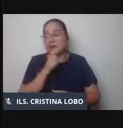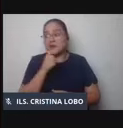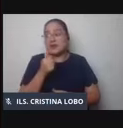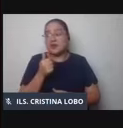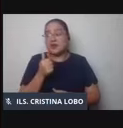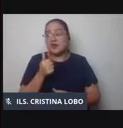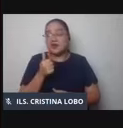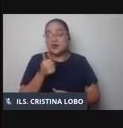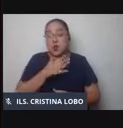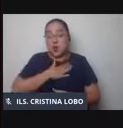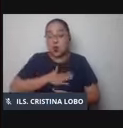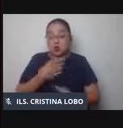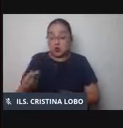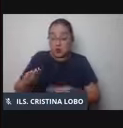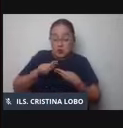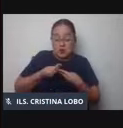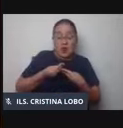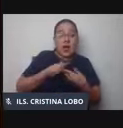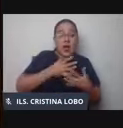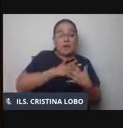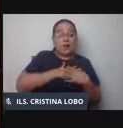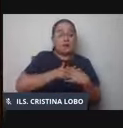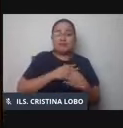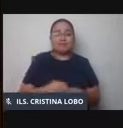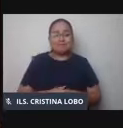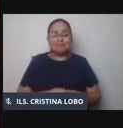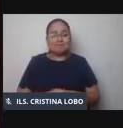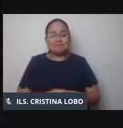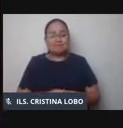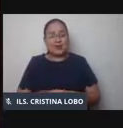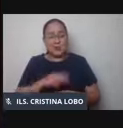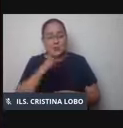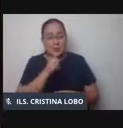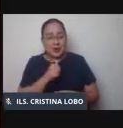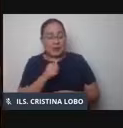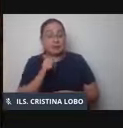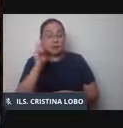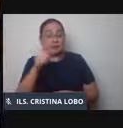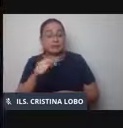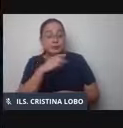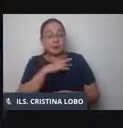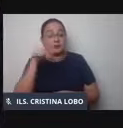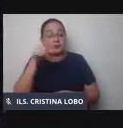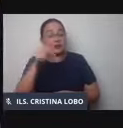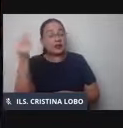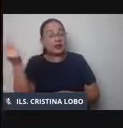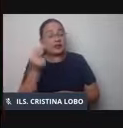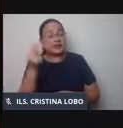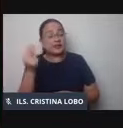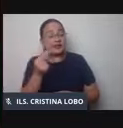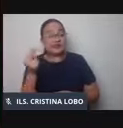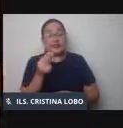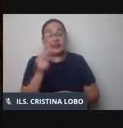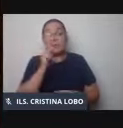dar algo. La perfección, es decir, la vara que yo tengo